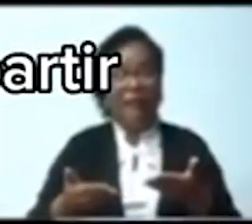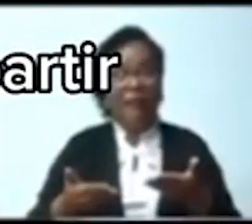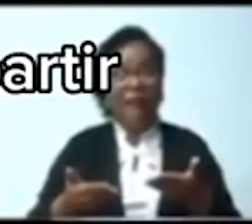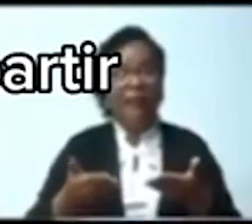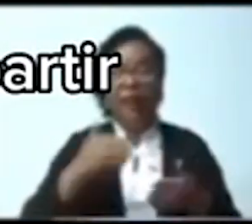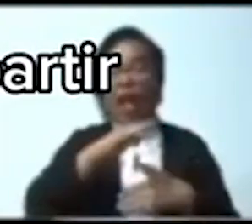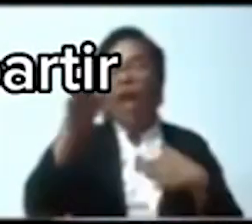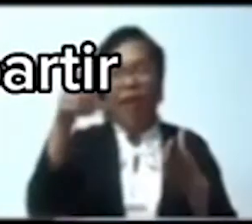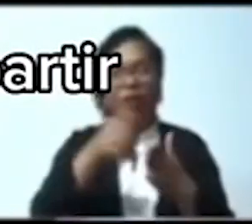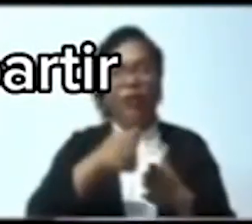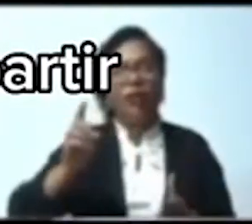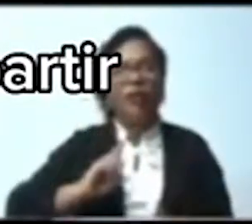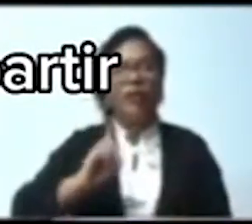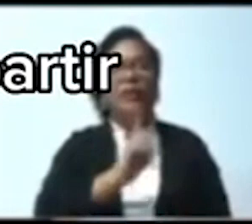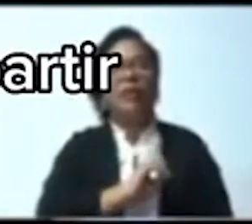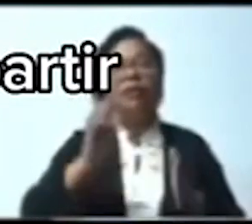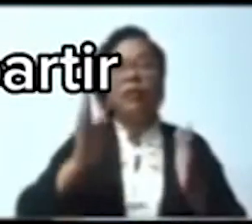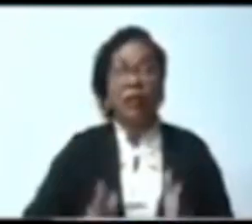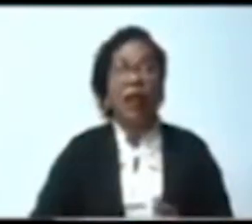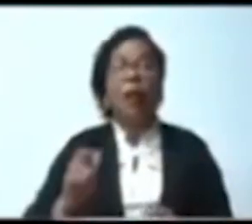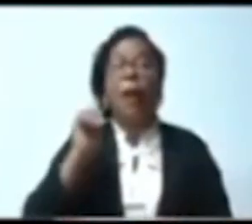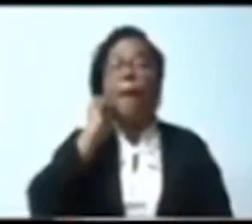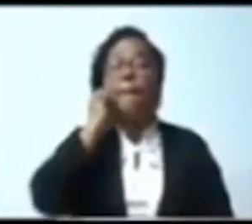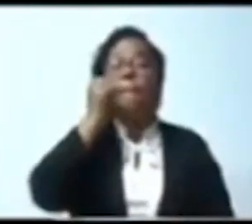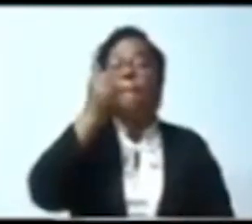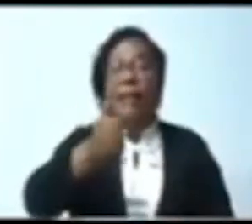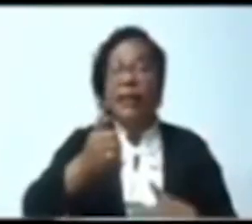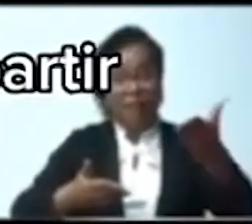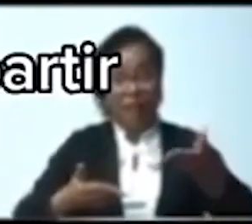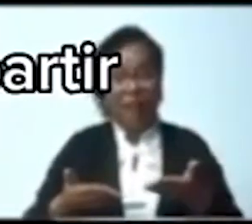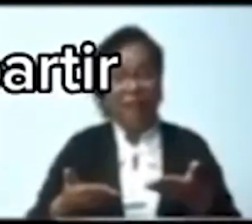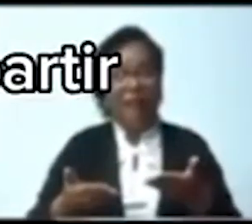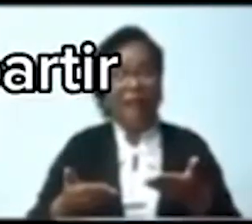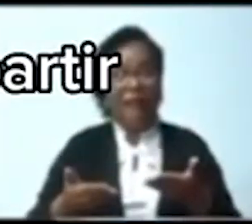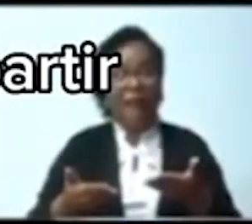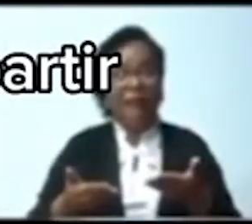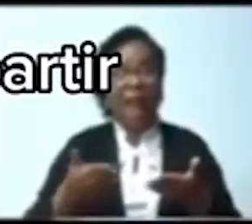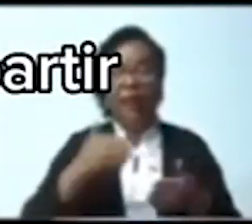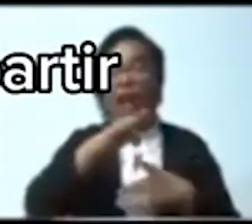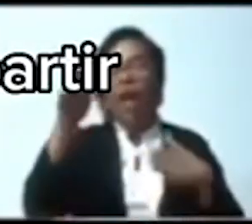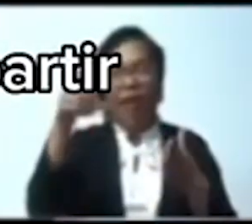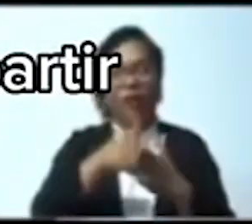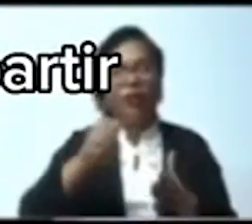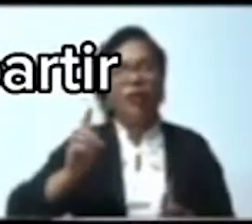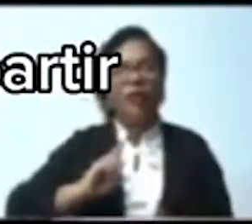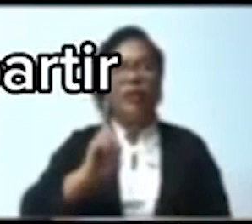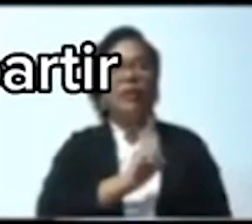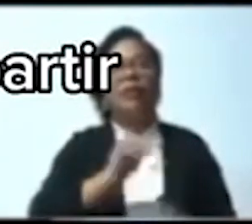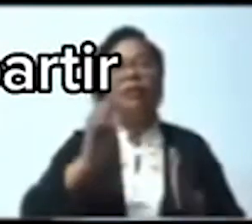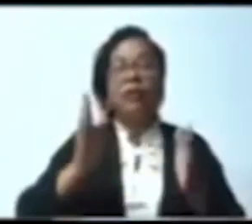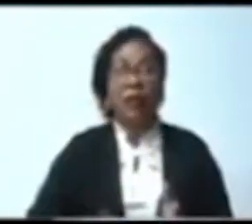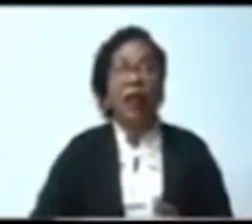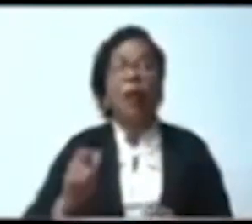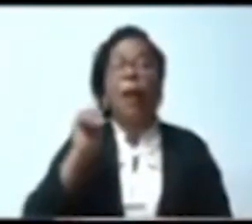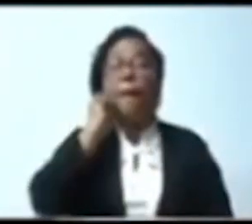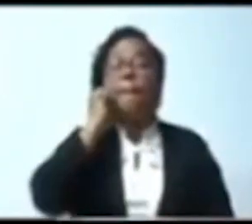República, Hipólito Mejía, y que reúne productores y empresarios de todo el país. A todo el pueblo dominicano, a que a partir de